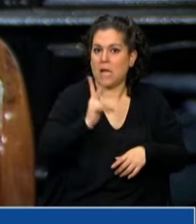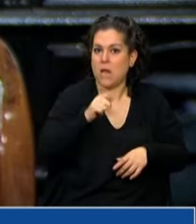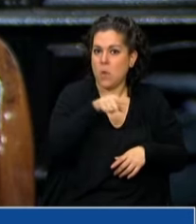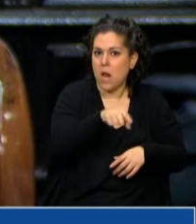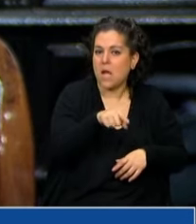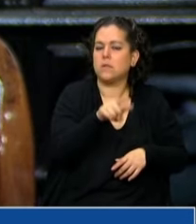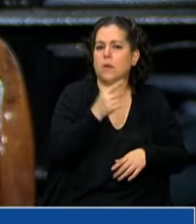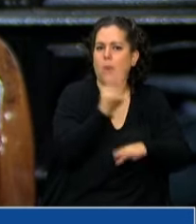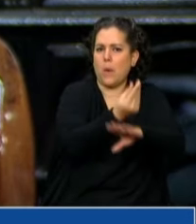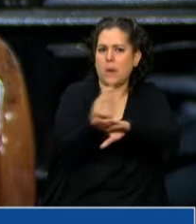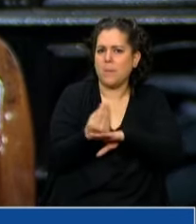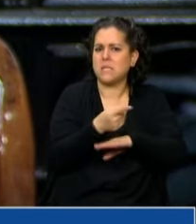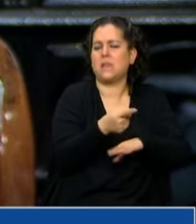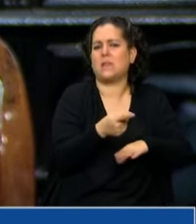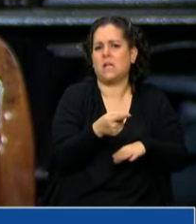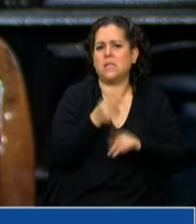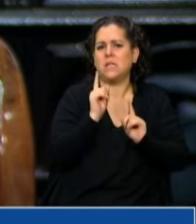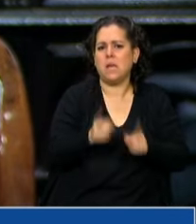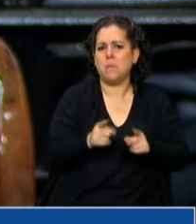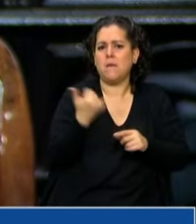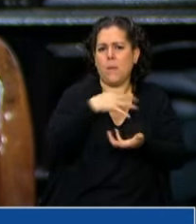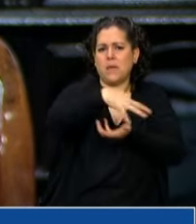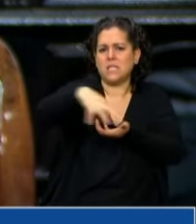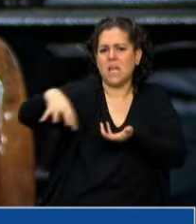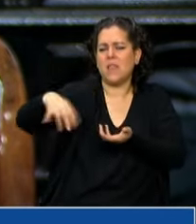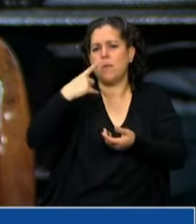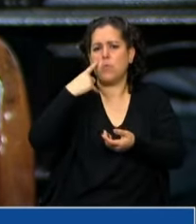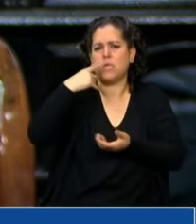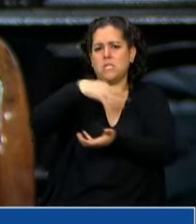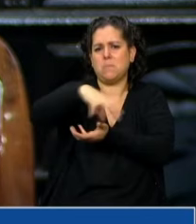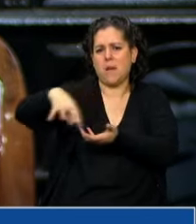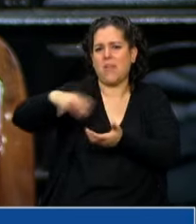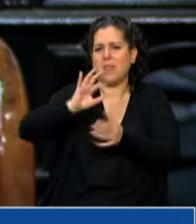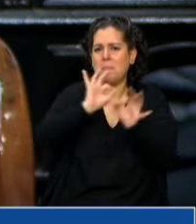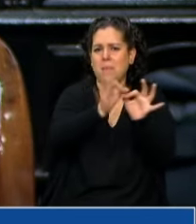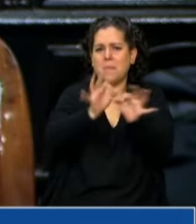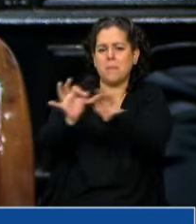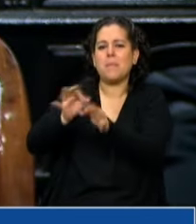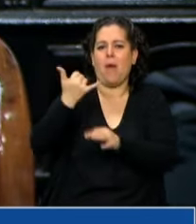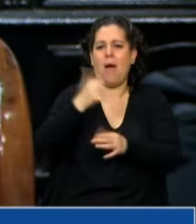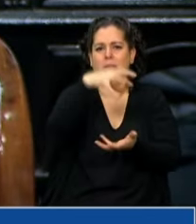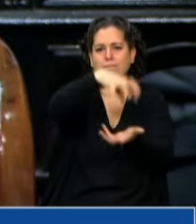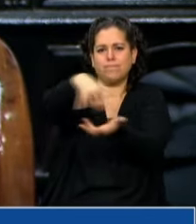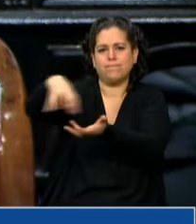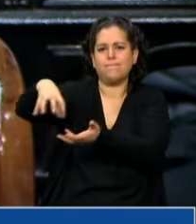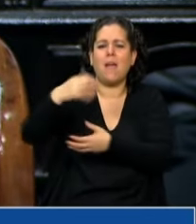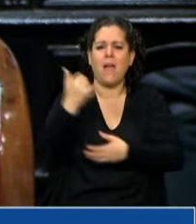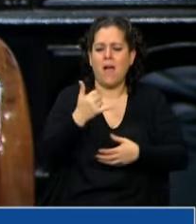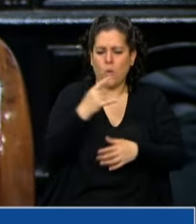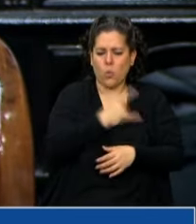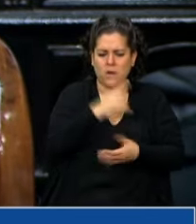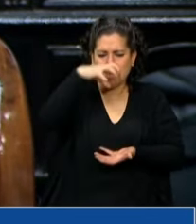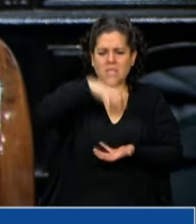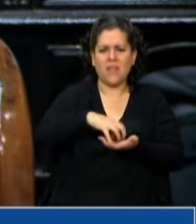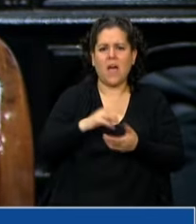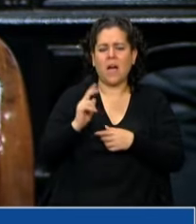representantes, va a tener también sedes en los municipios que la rodean. Va a ser una universidad que